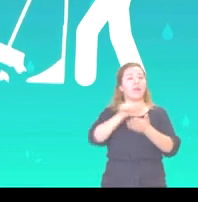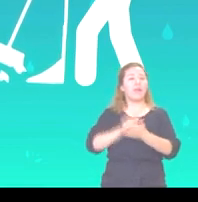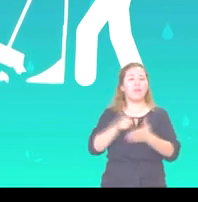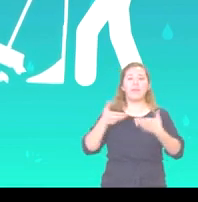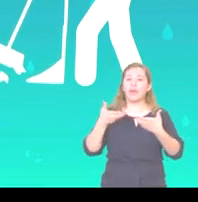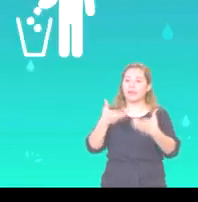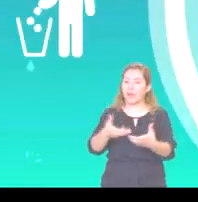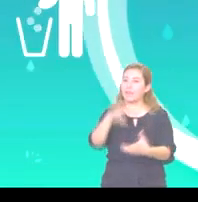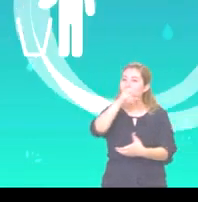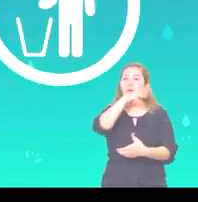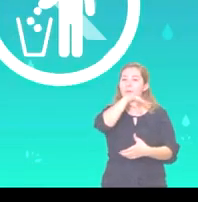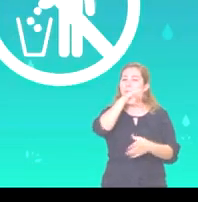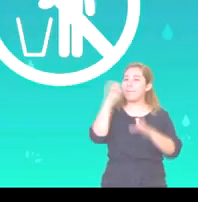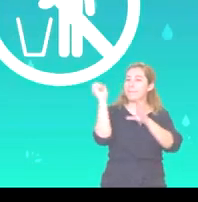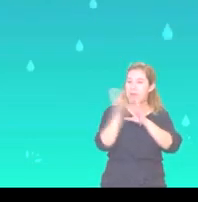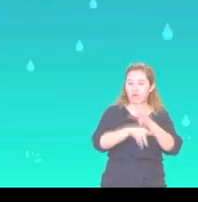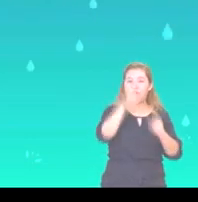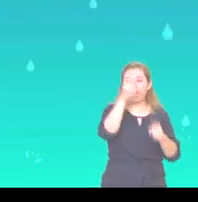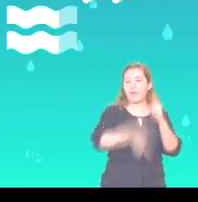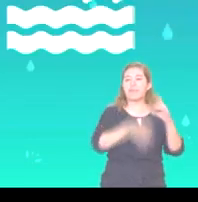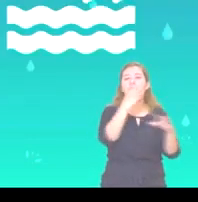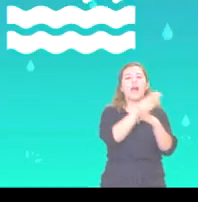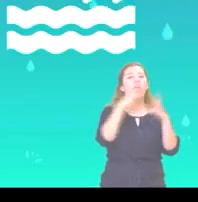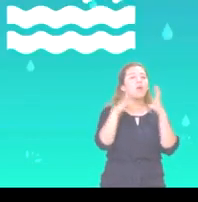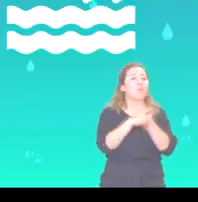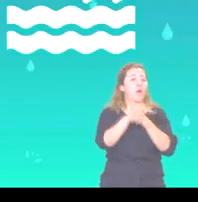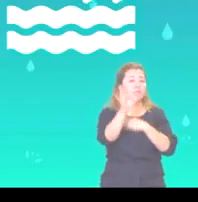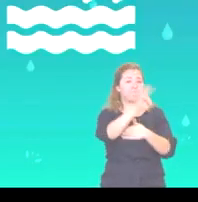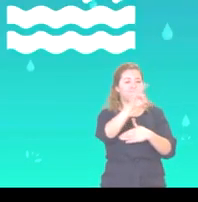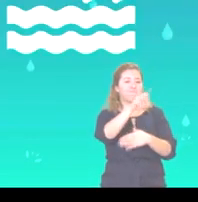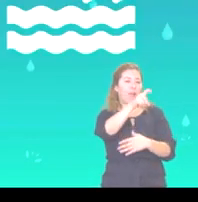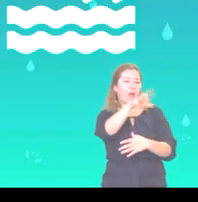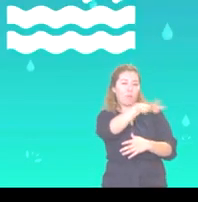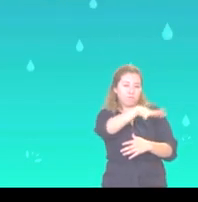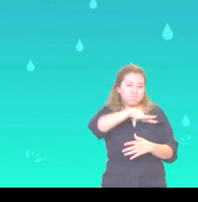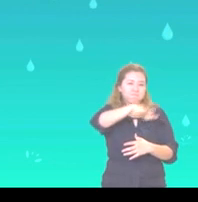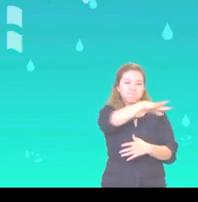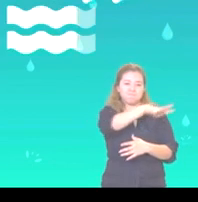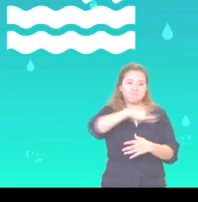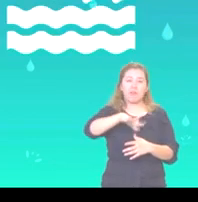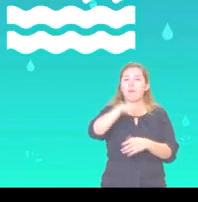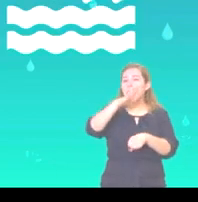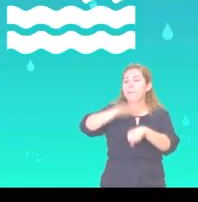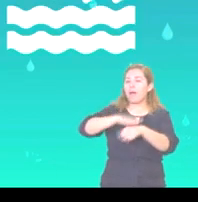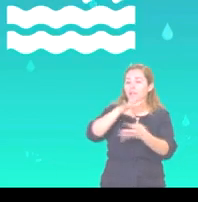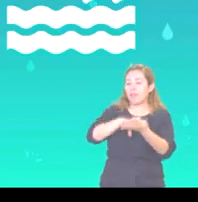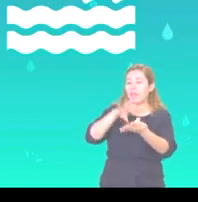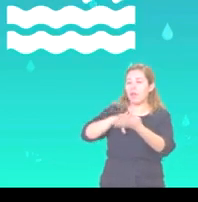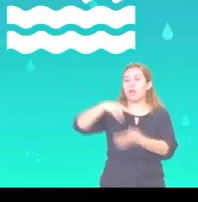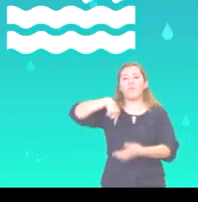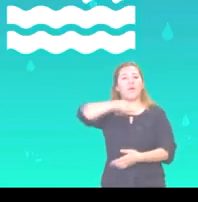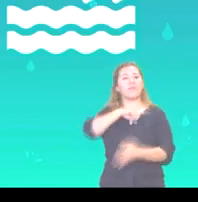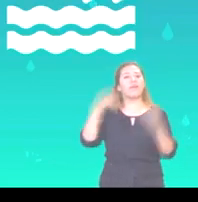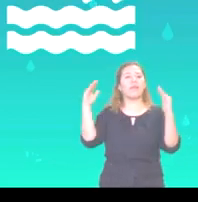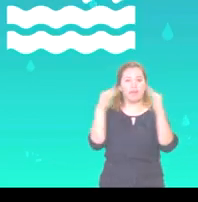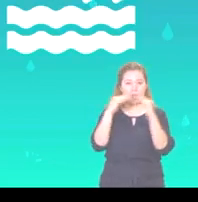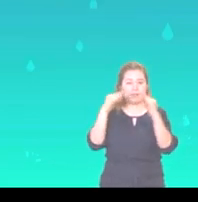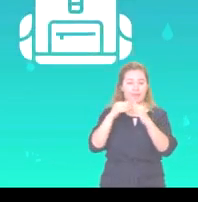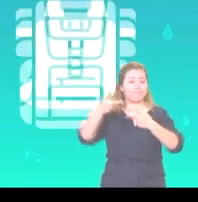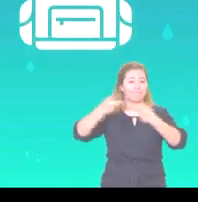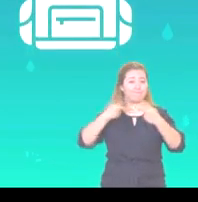limpias nuestras calles, no tiremos basura y retiremos los objetos donde pueda acumularse agua en canales y alcantarillas de nuestra